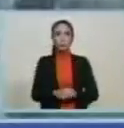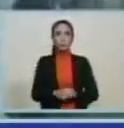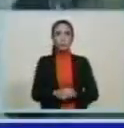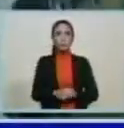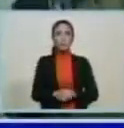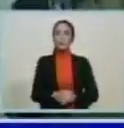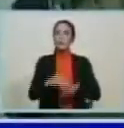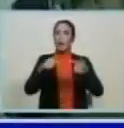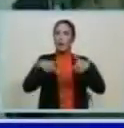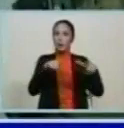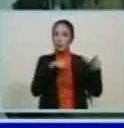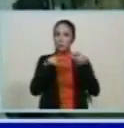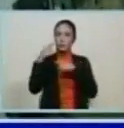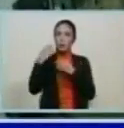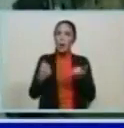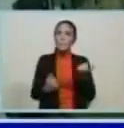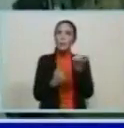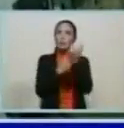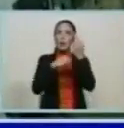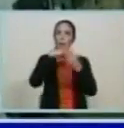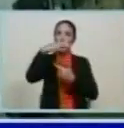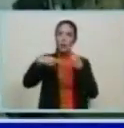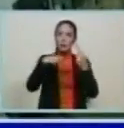Estamos del lado correcto de la historia,